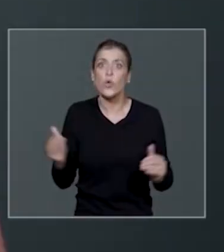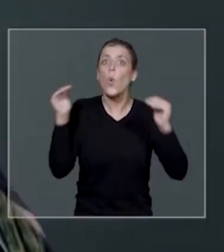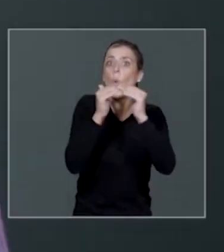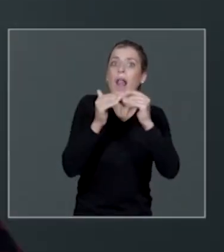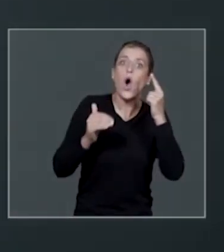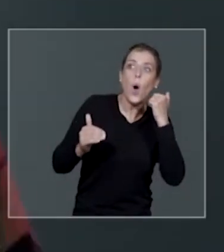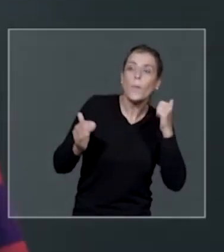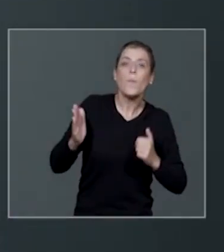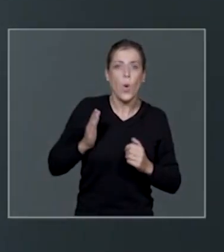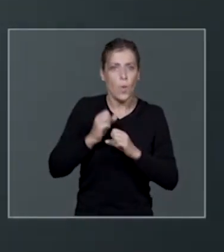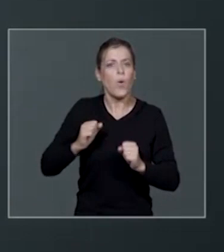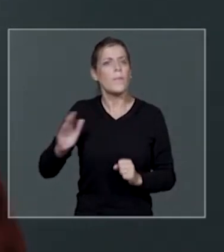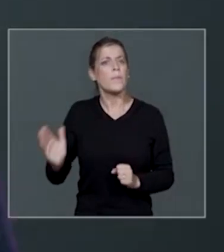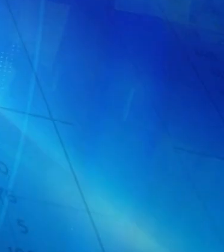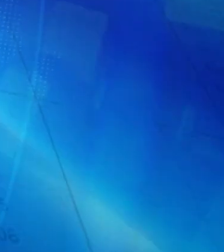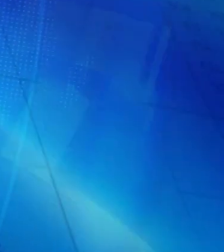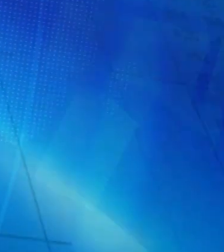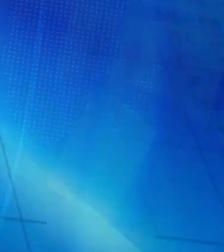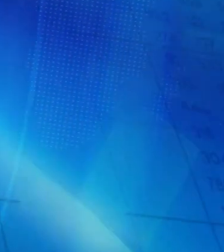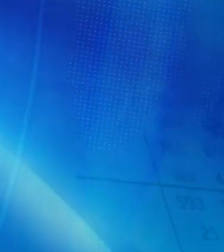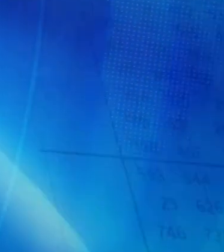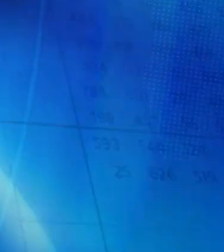para hombres y mujeres por igual